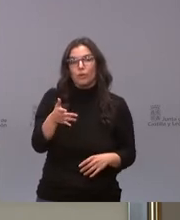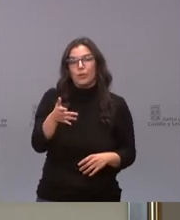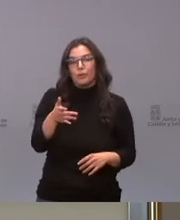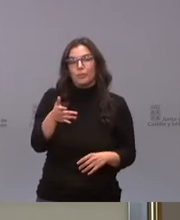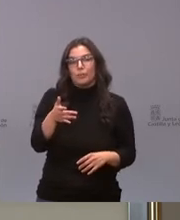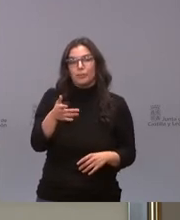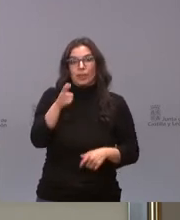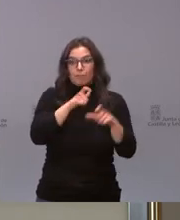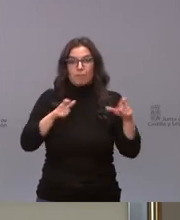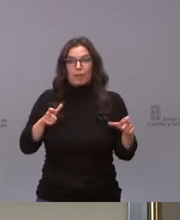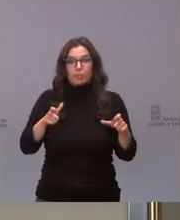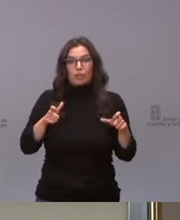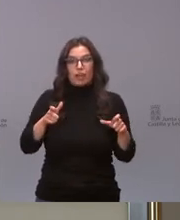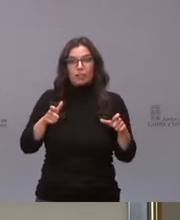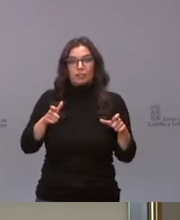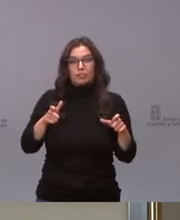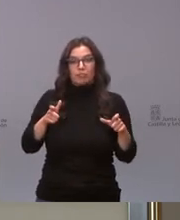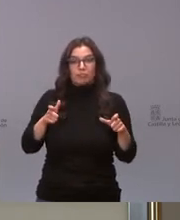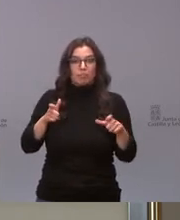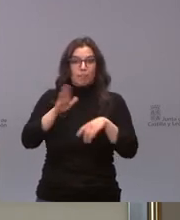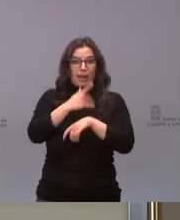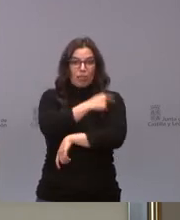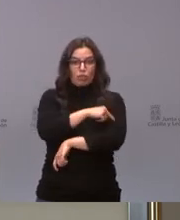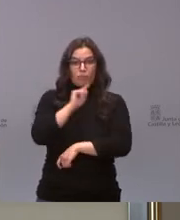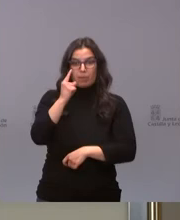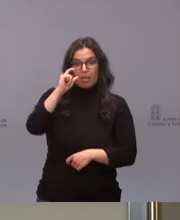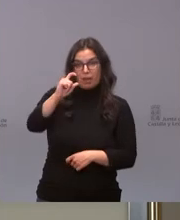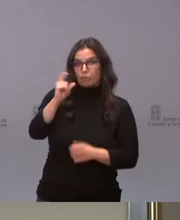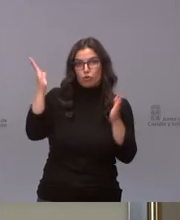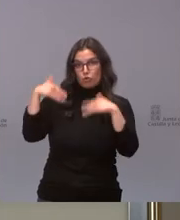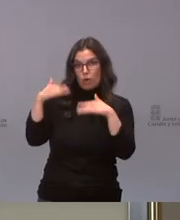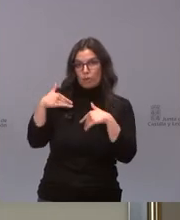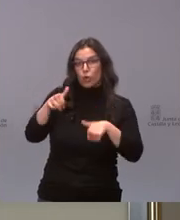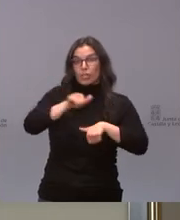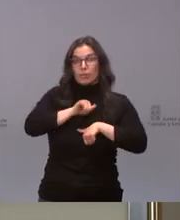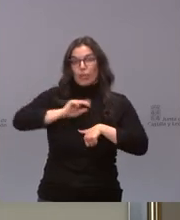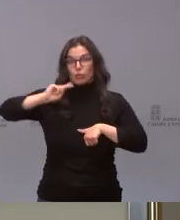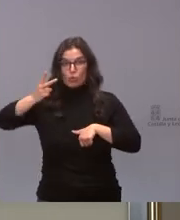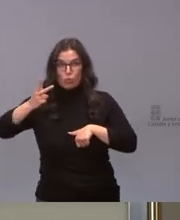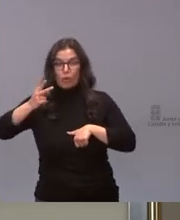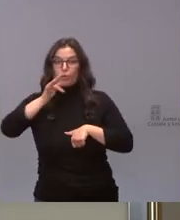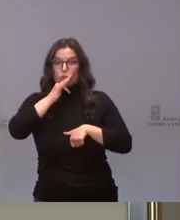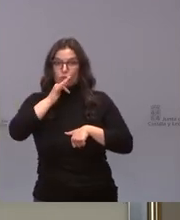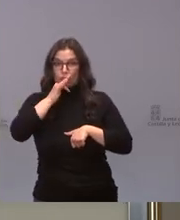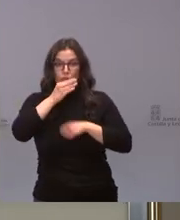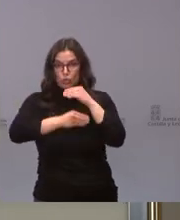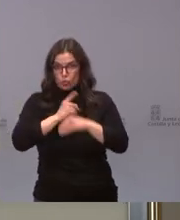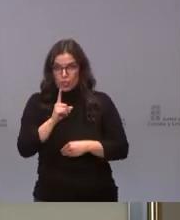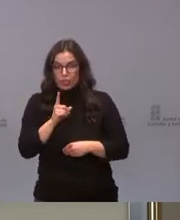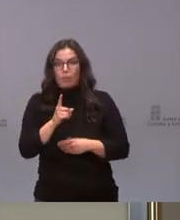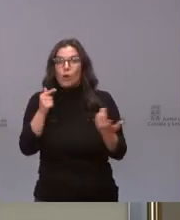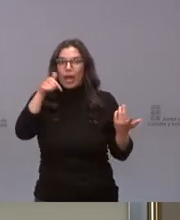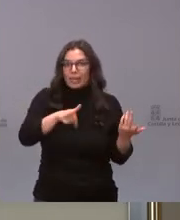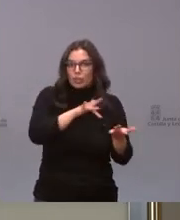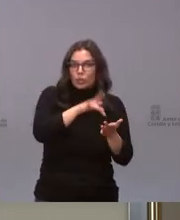hay gente para poner primera dosis, pero están pendientes los de la segunda dosis a quienes no se le puede poner. No sé si aquí está ocurriendo